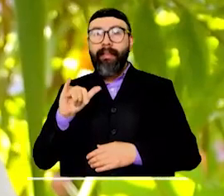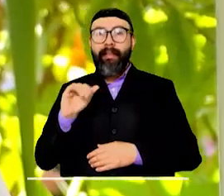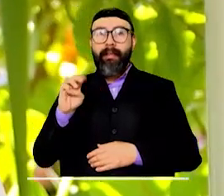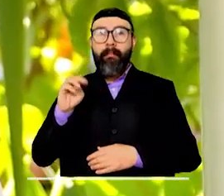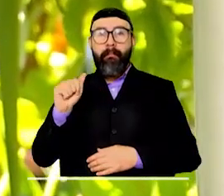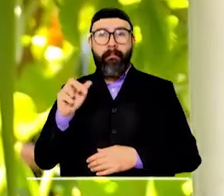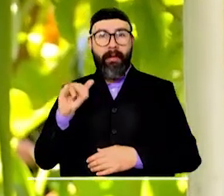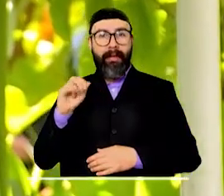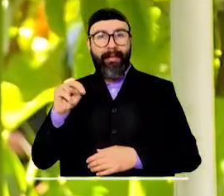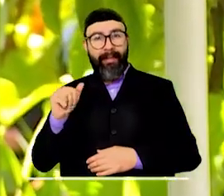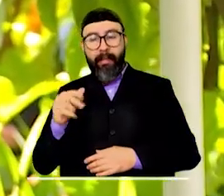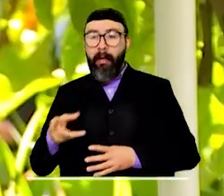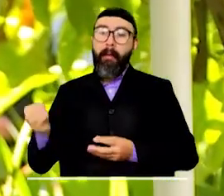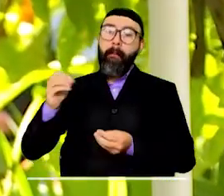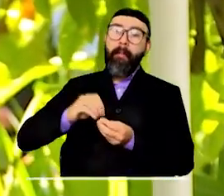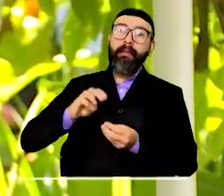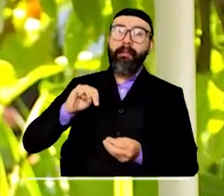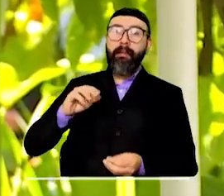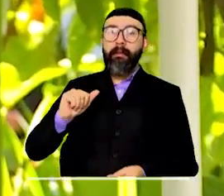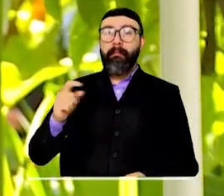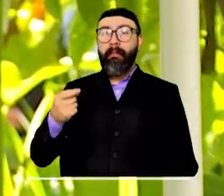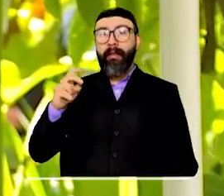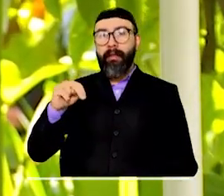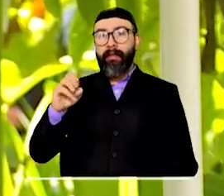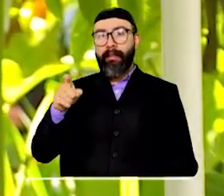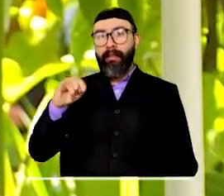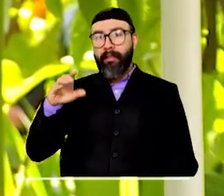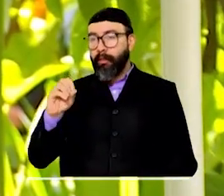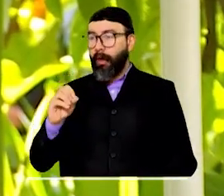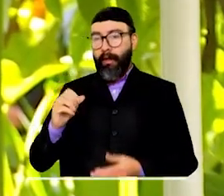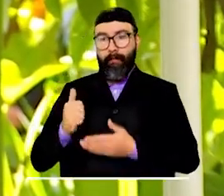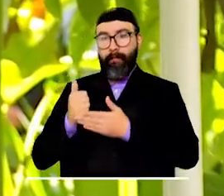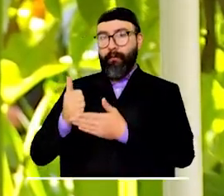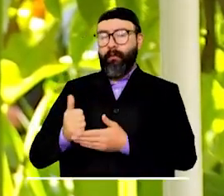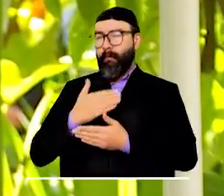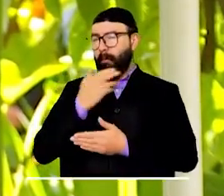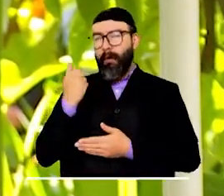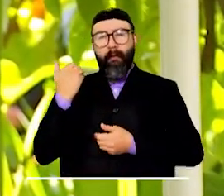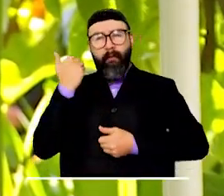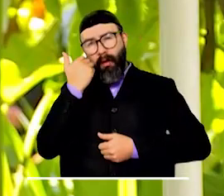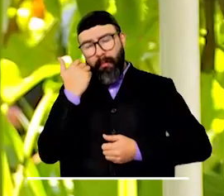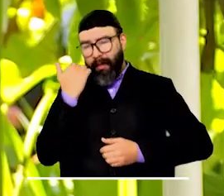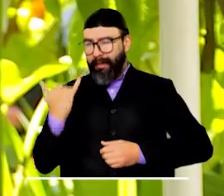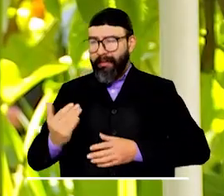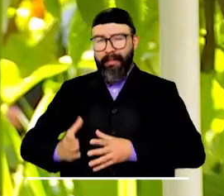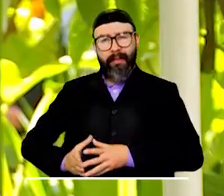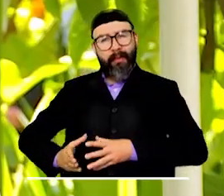para mejorar y prevenir la enfermedad hepatobiliar o del hígado.